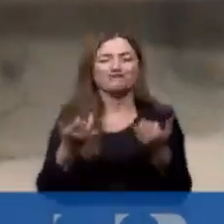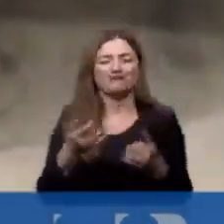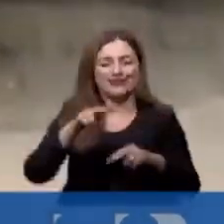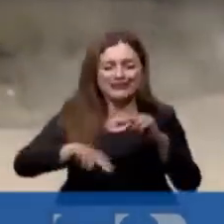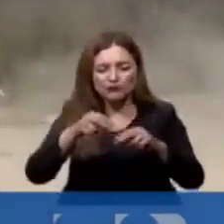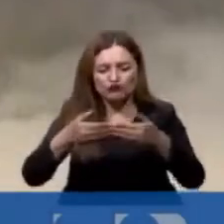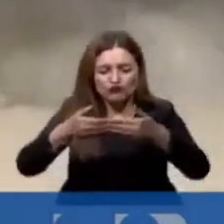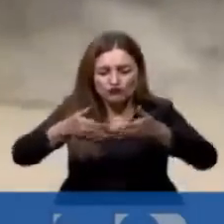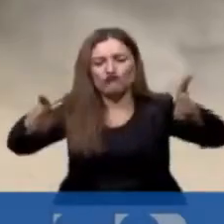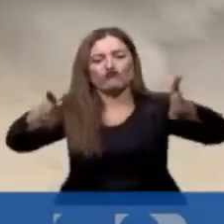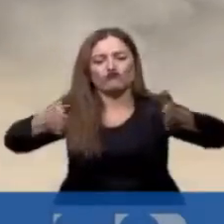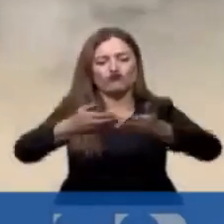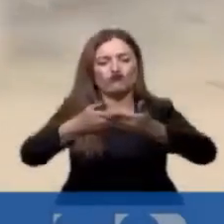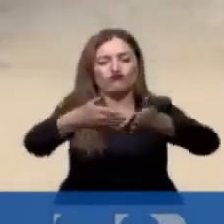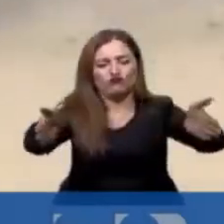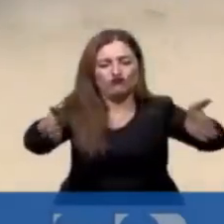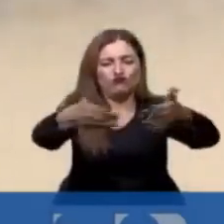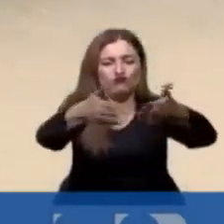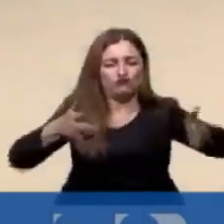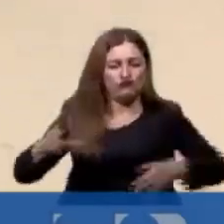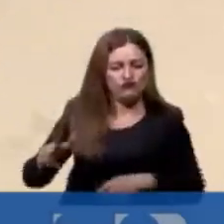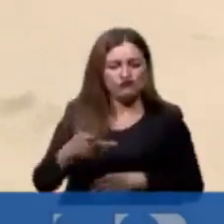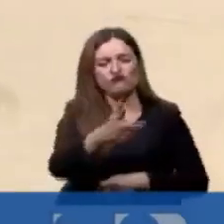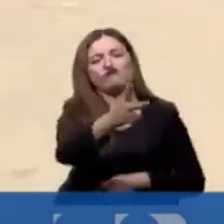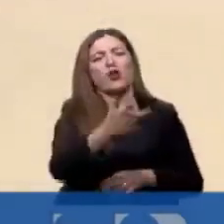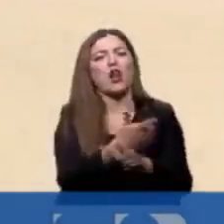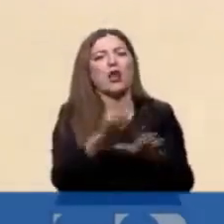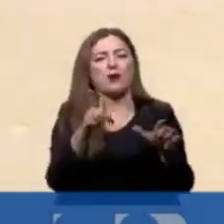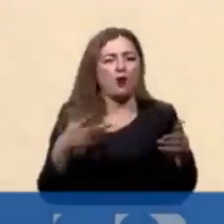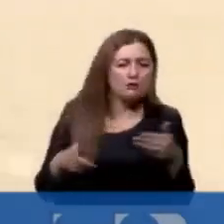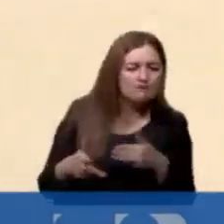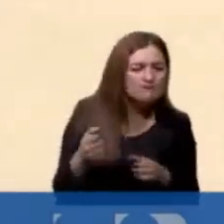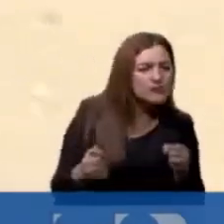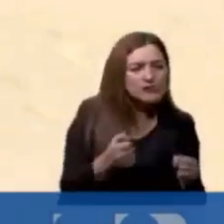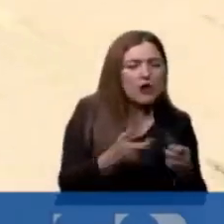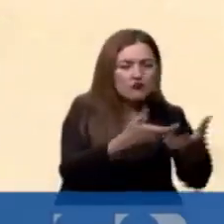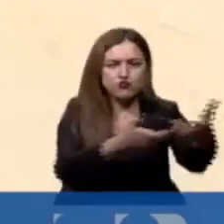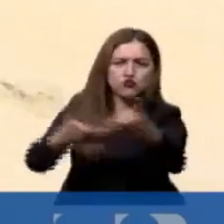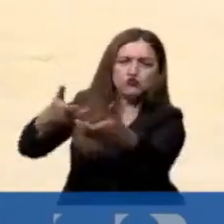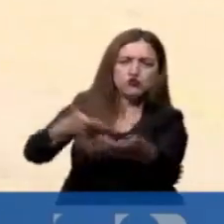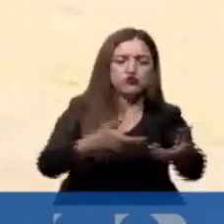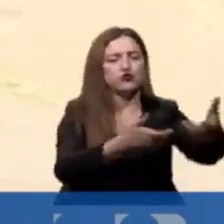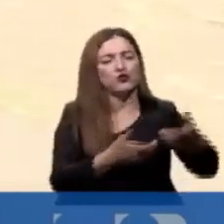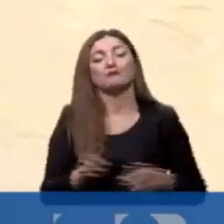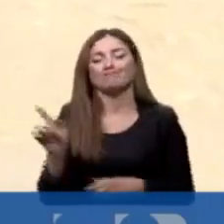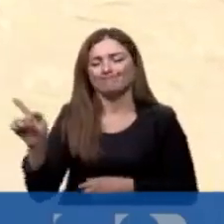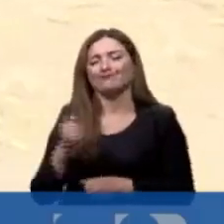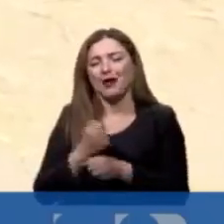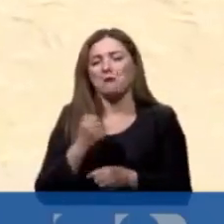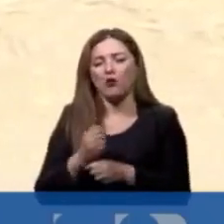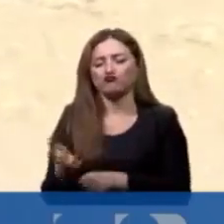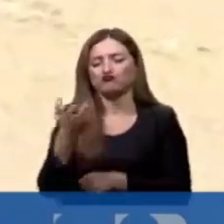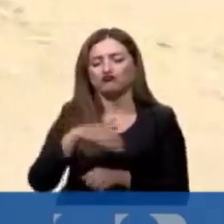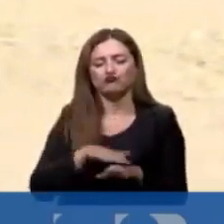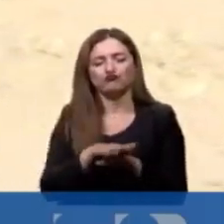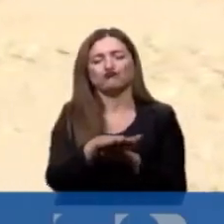sí, esta retroexcavadora lo que está haciendo es, está aplanando, está dejando el suelo en las condiciones óptimas, justamente